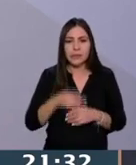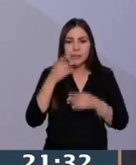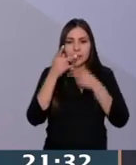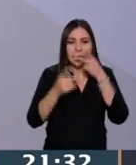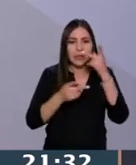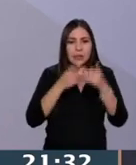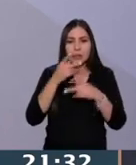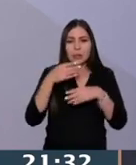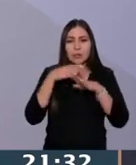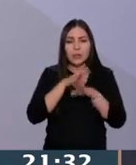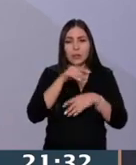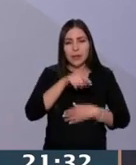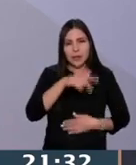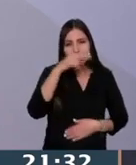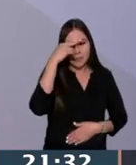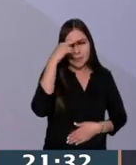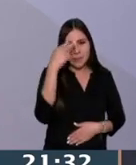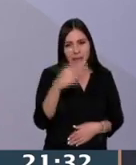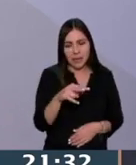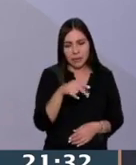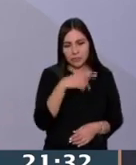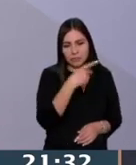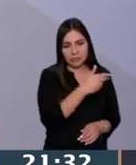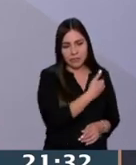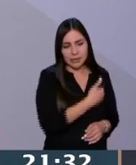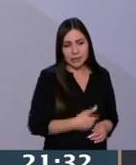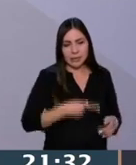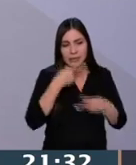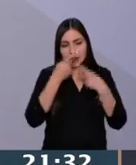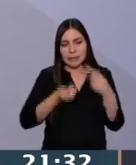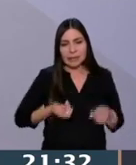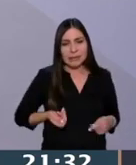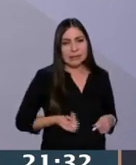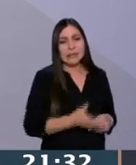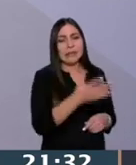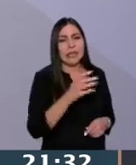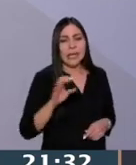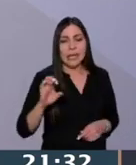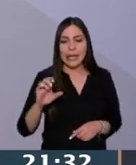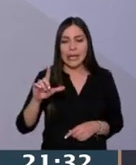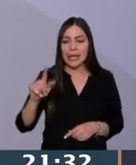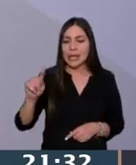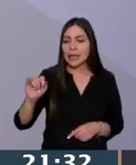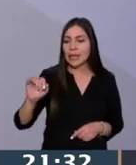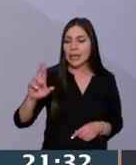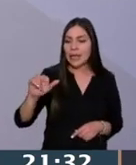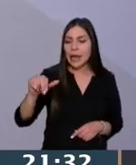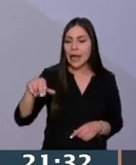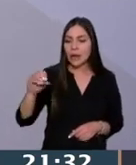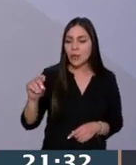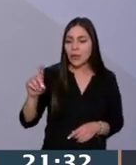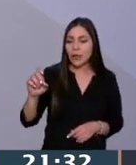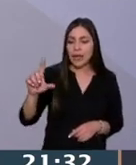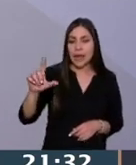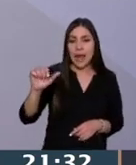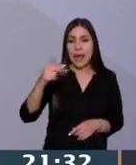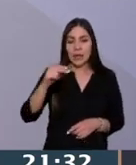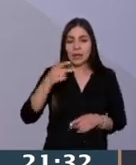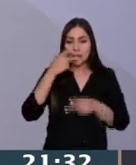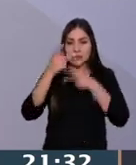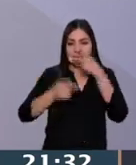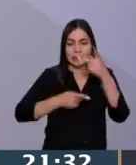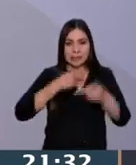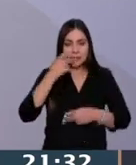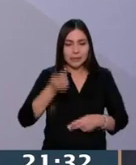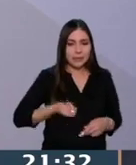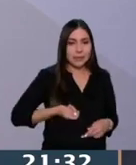al presidente de México el tirano del año, una organización de derechas que está financiada además y que, dicho sea de